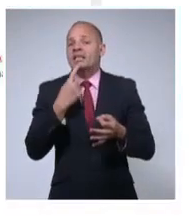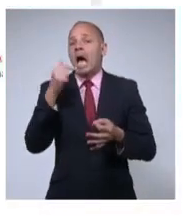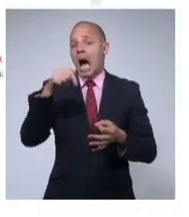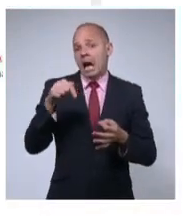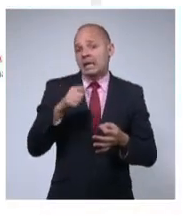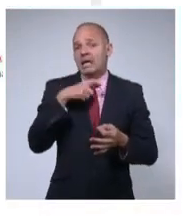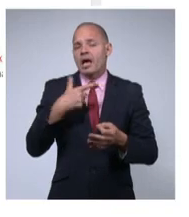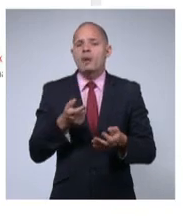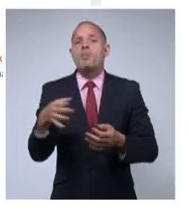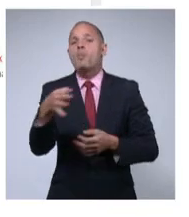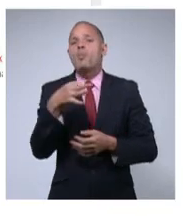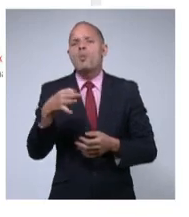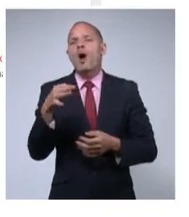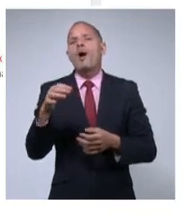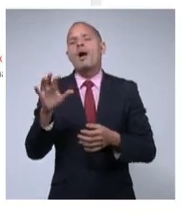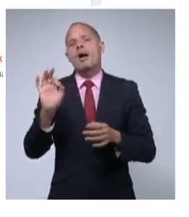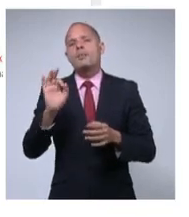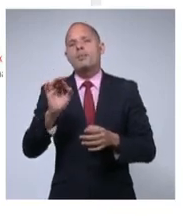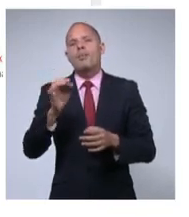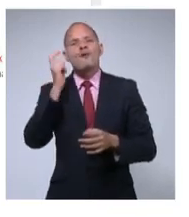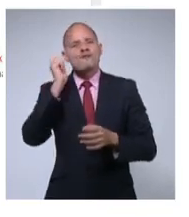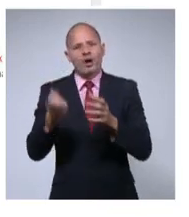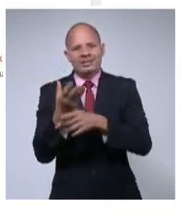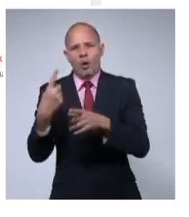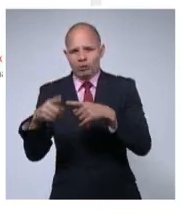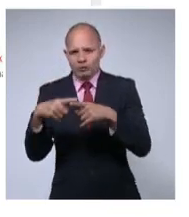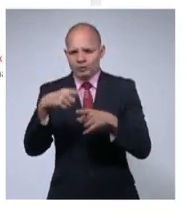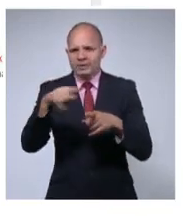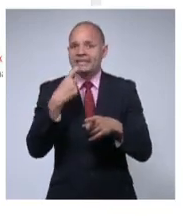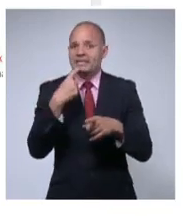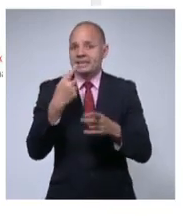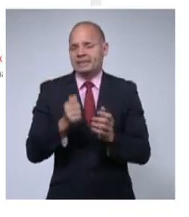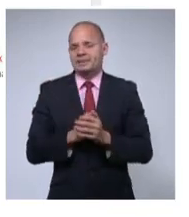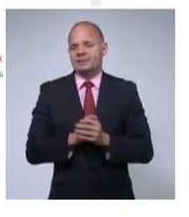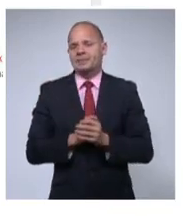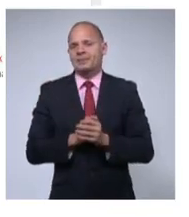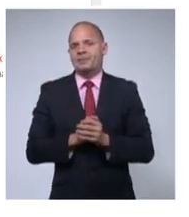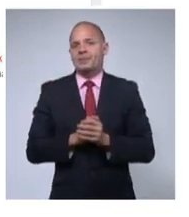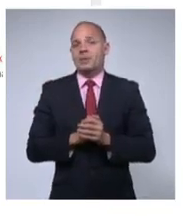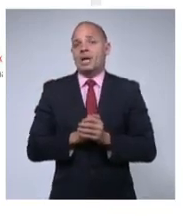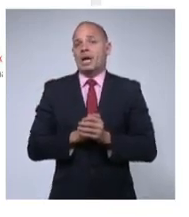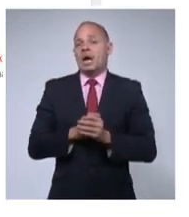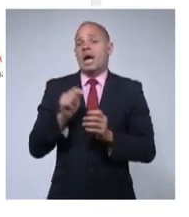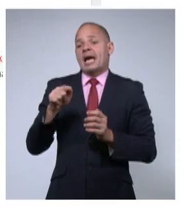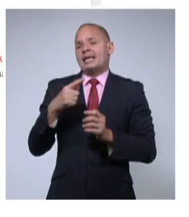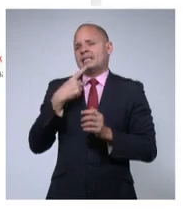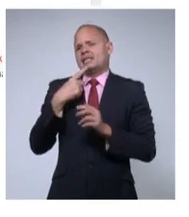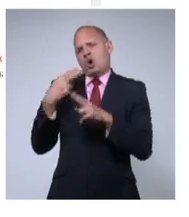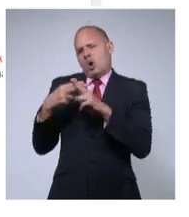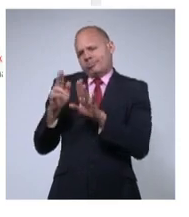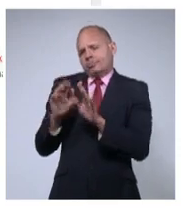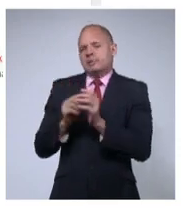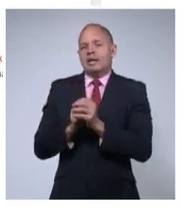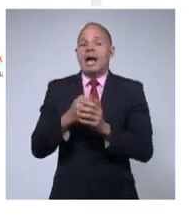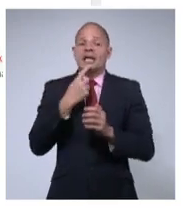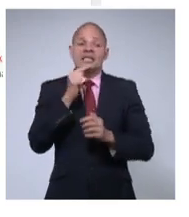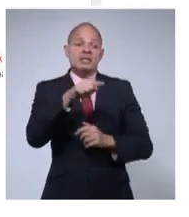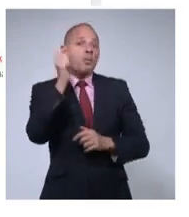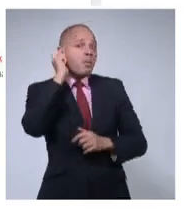una Cuba libre. ¿Qué nombre tiene esta página? Bueno, supuesta disidente cubana presentada en el NTV sería oficial de la PNR en